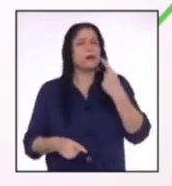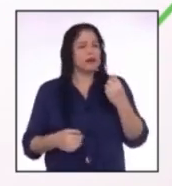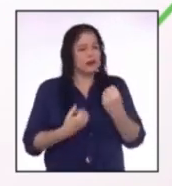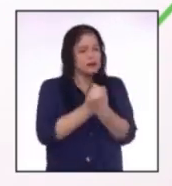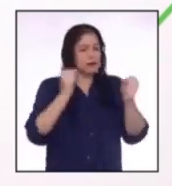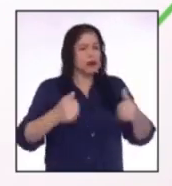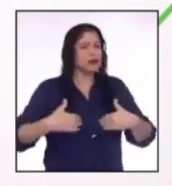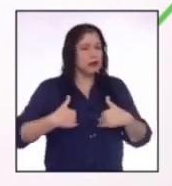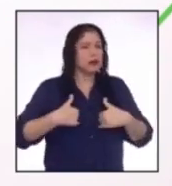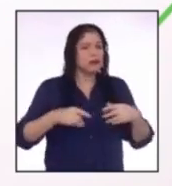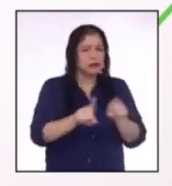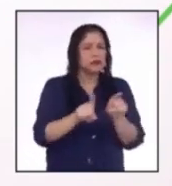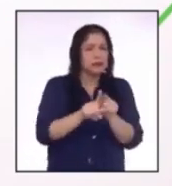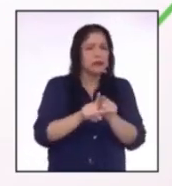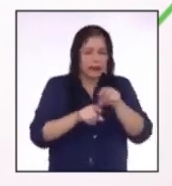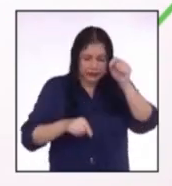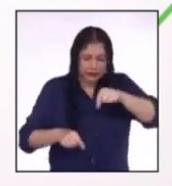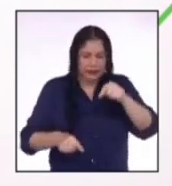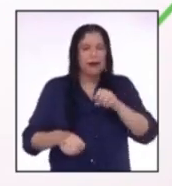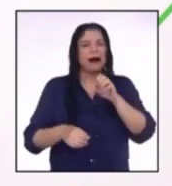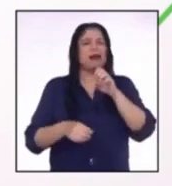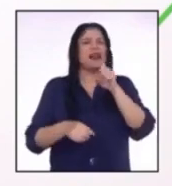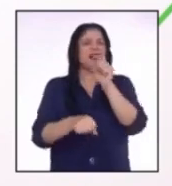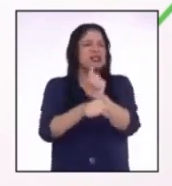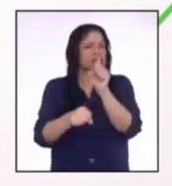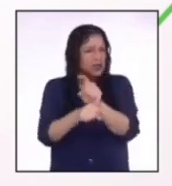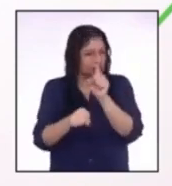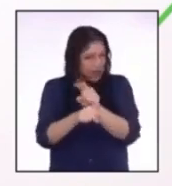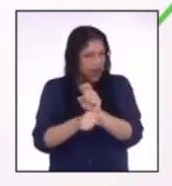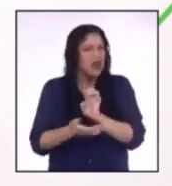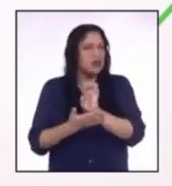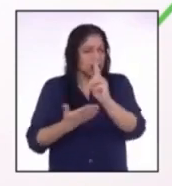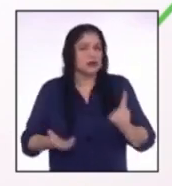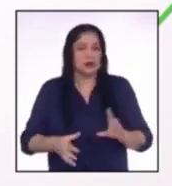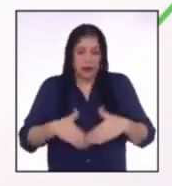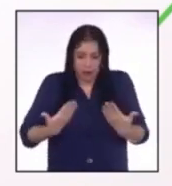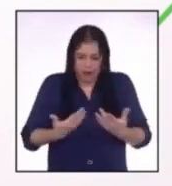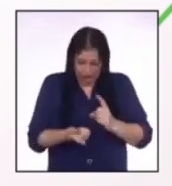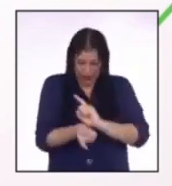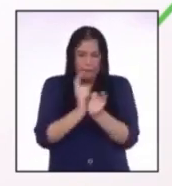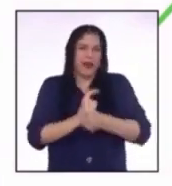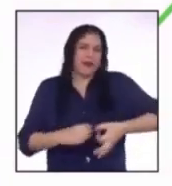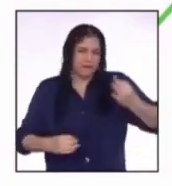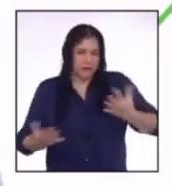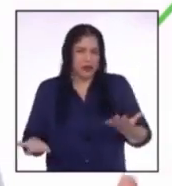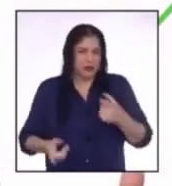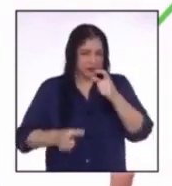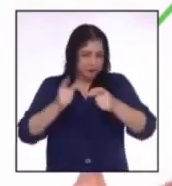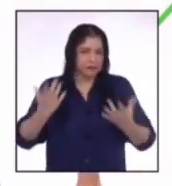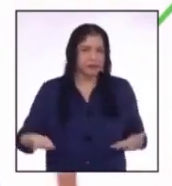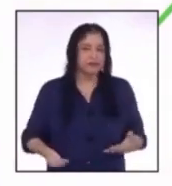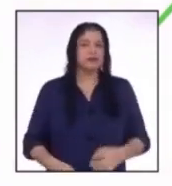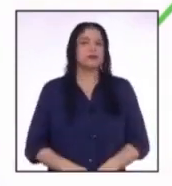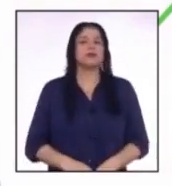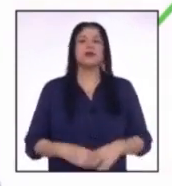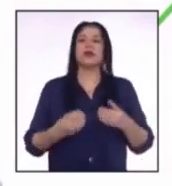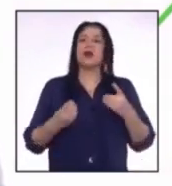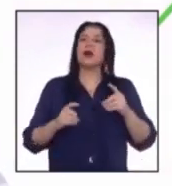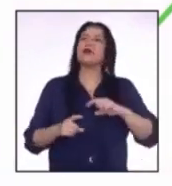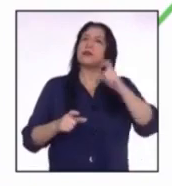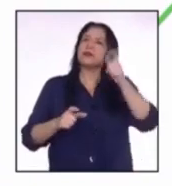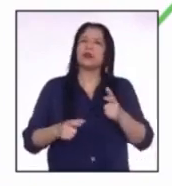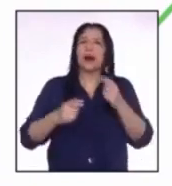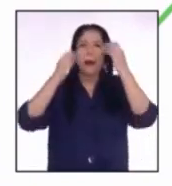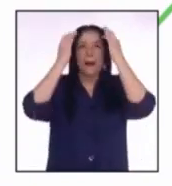directa tenía que recurrir a la educación para lograr cambios significativos cuando armamos una